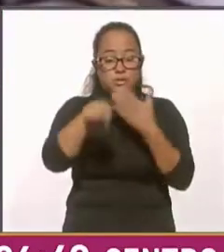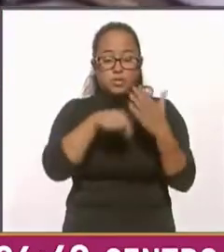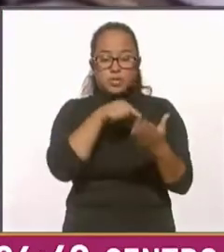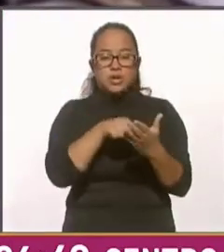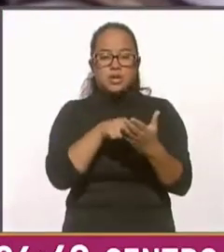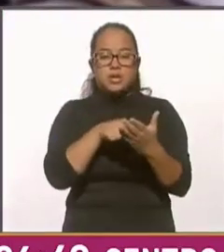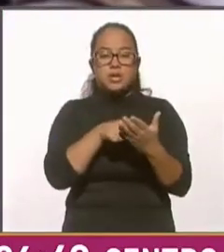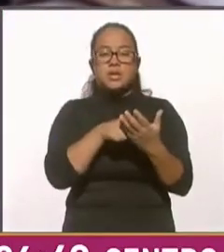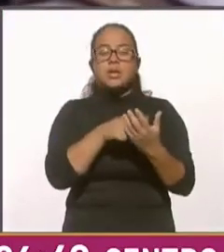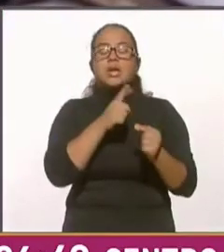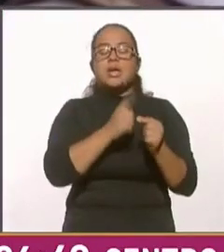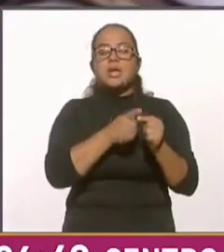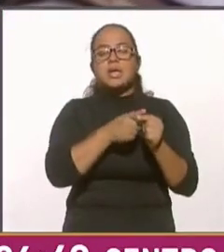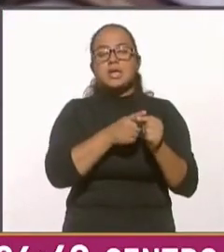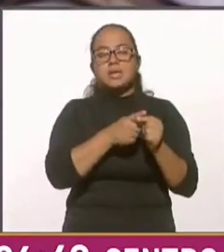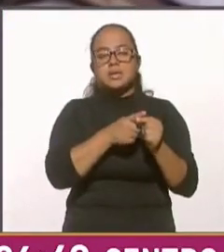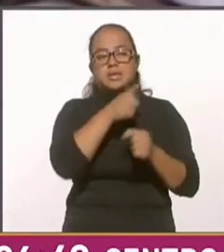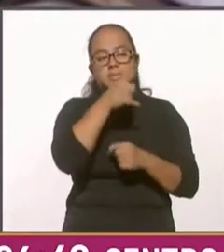de